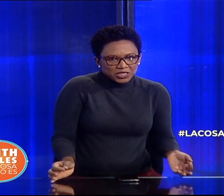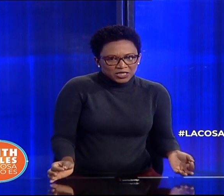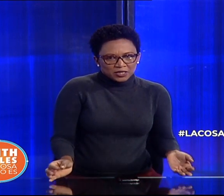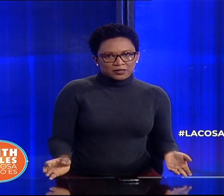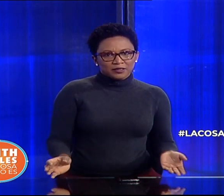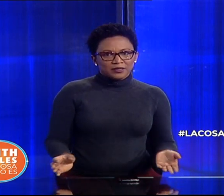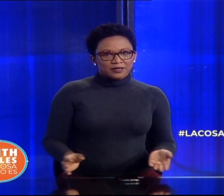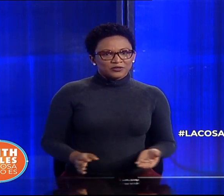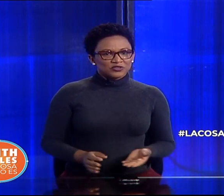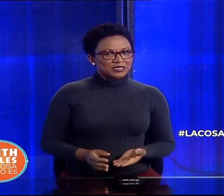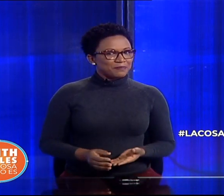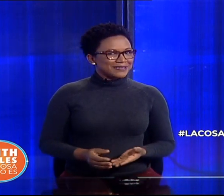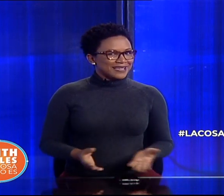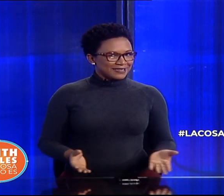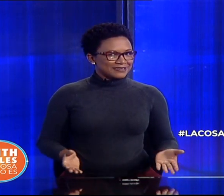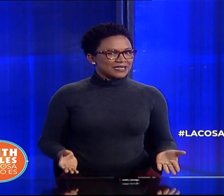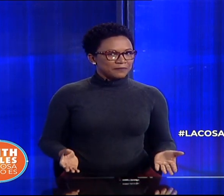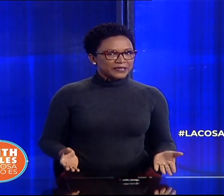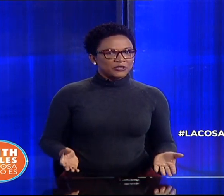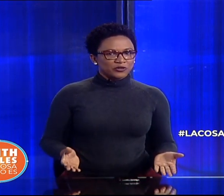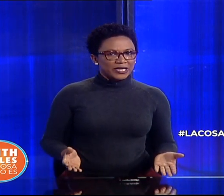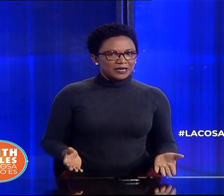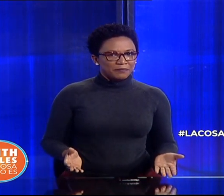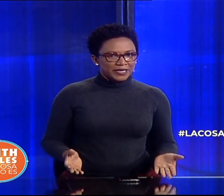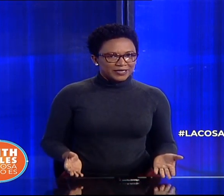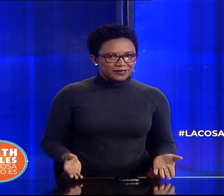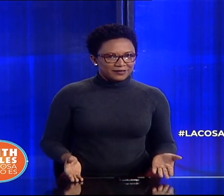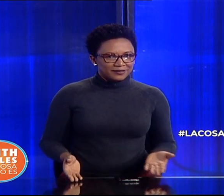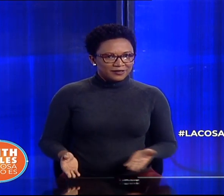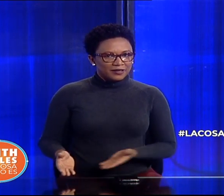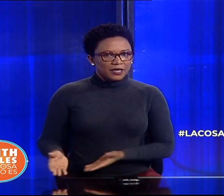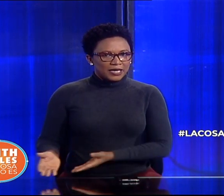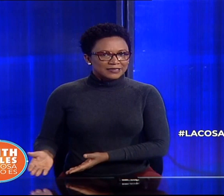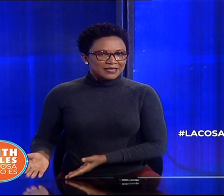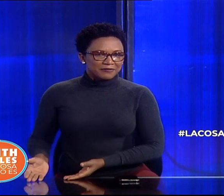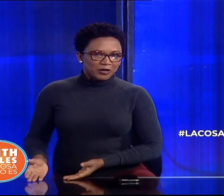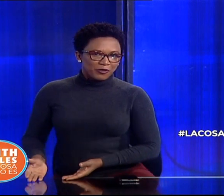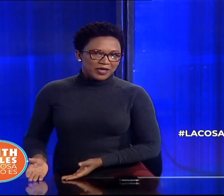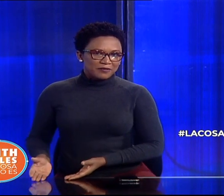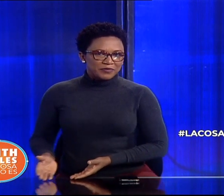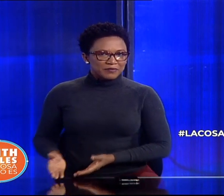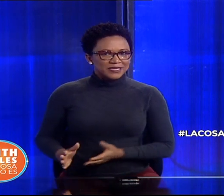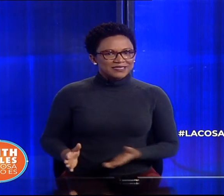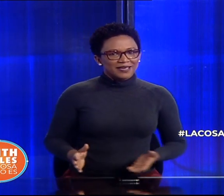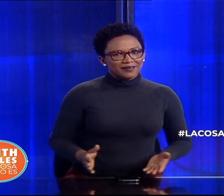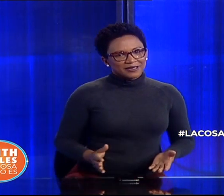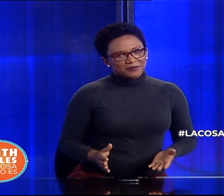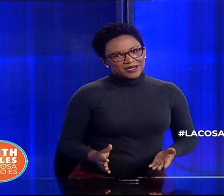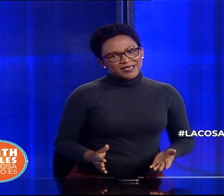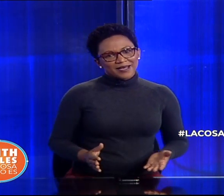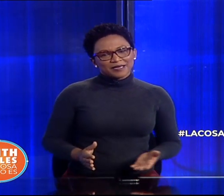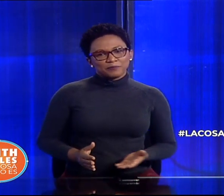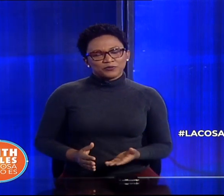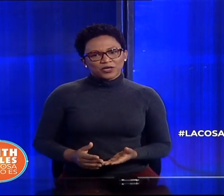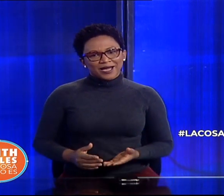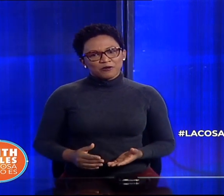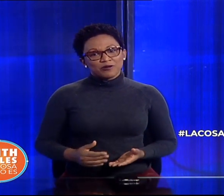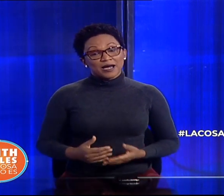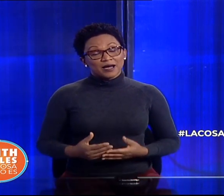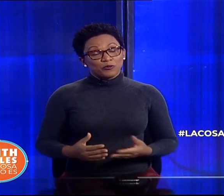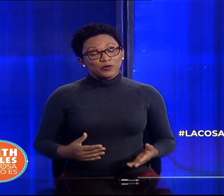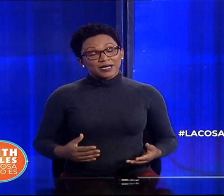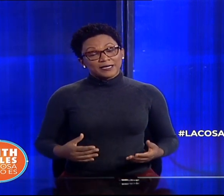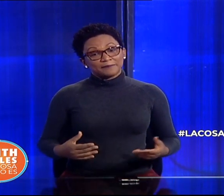una cositica. Entonces, pasar de ser el partido que era el PRD hasta llevarlo ahí, bien merece que vaya, que